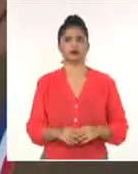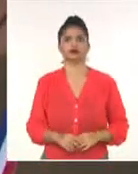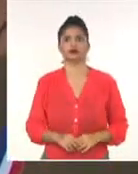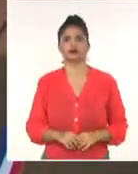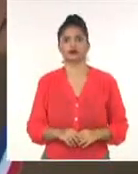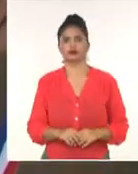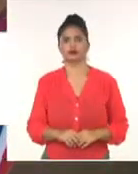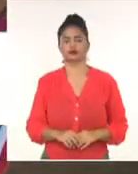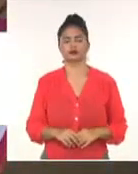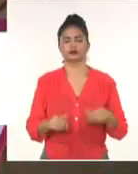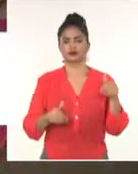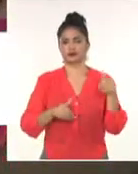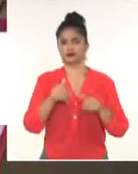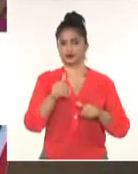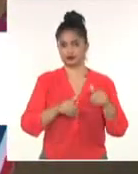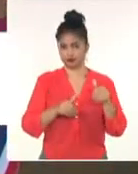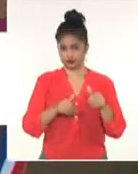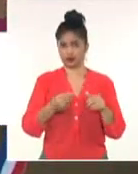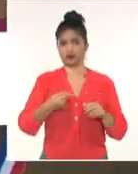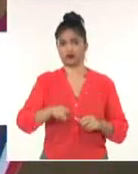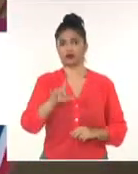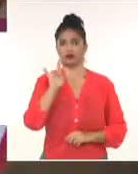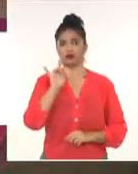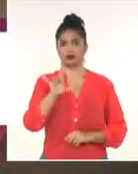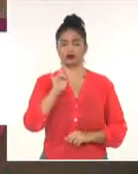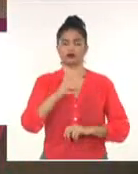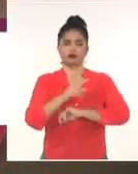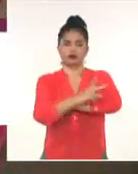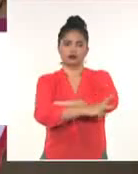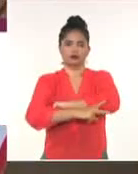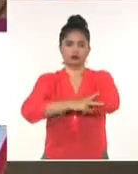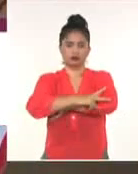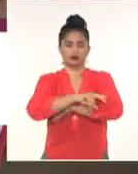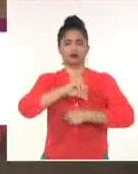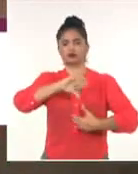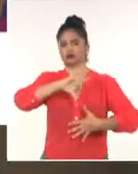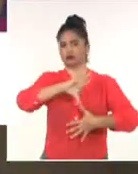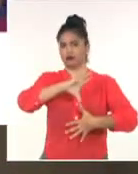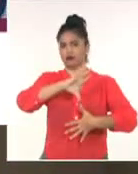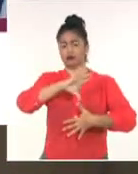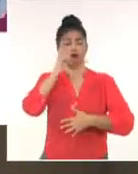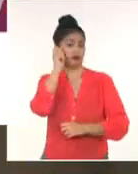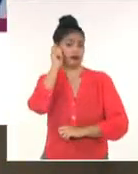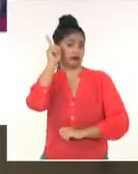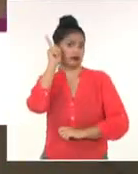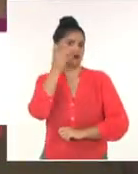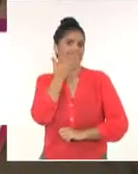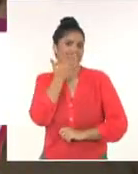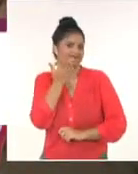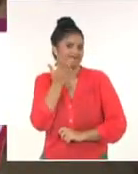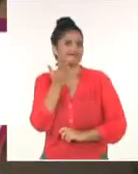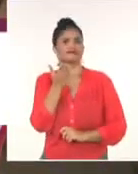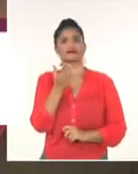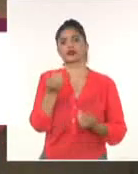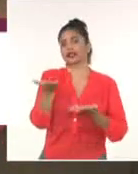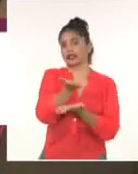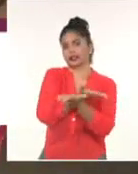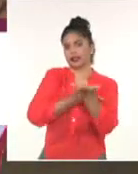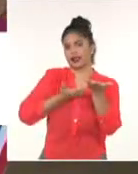en la que participan 15 países de Iberoamérica. Fue una experiencia maravillosa en el sentido de que pudimos